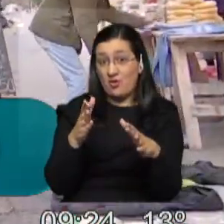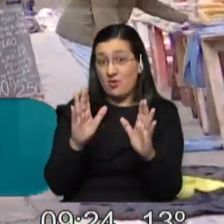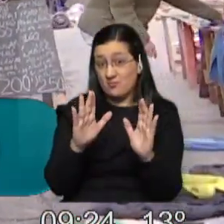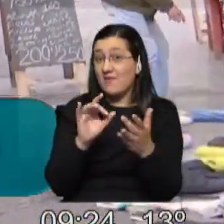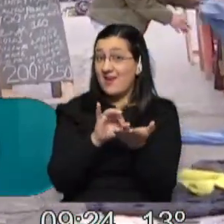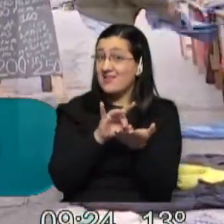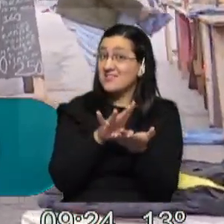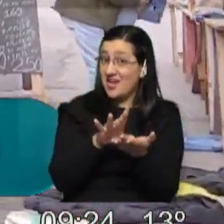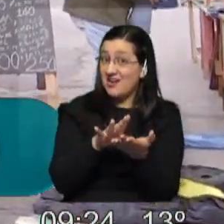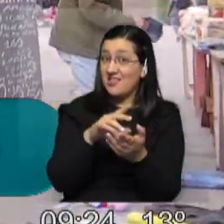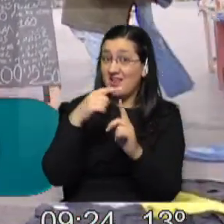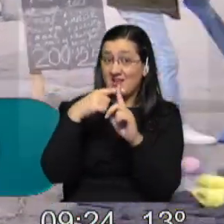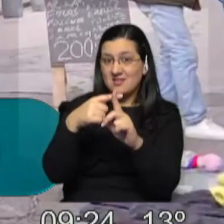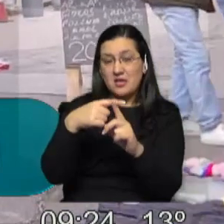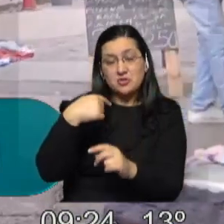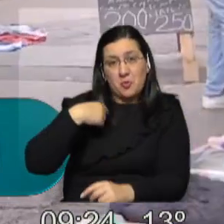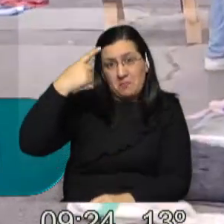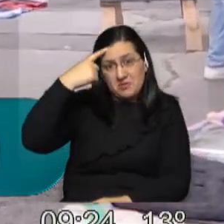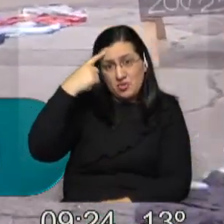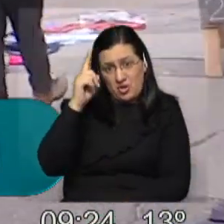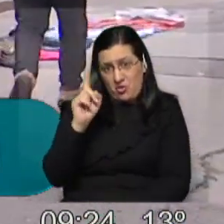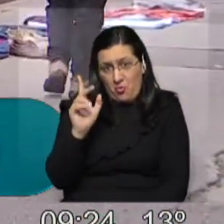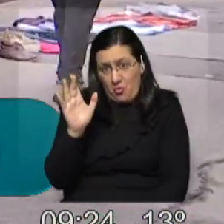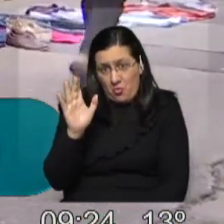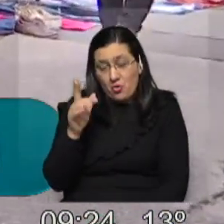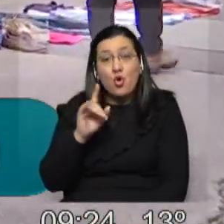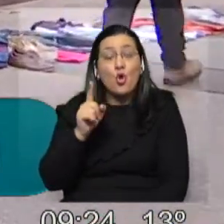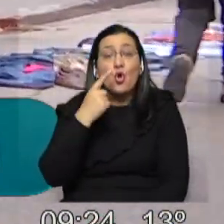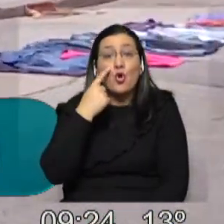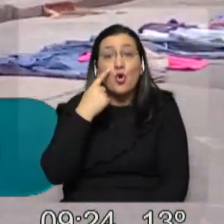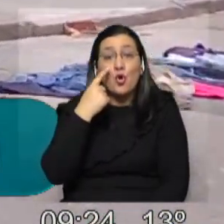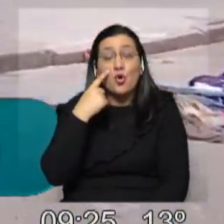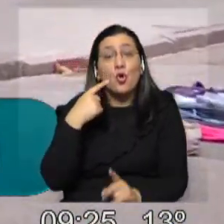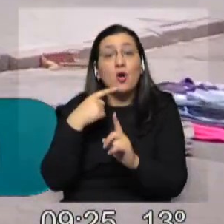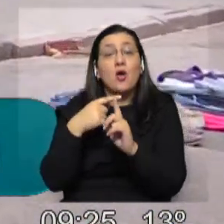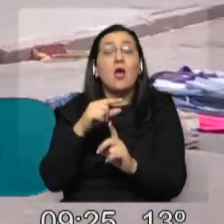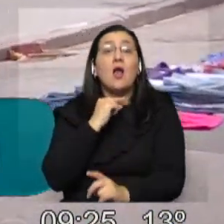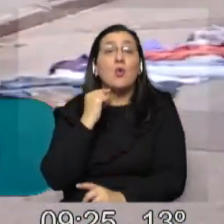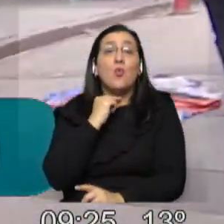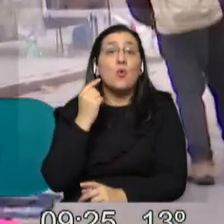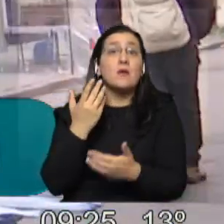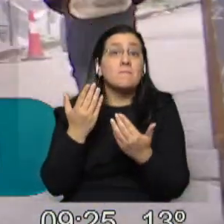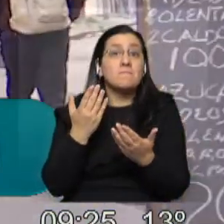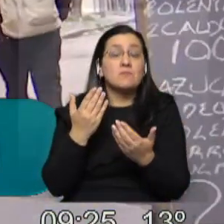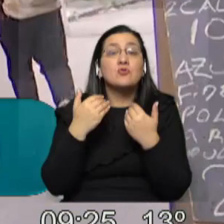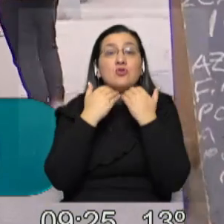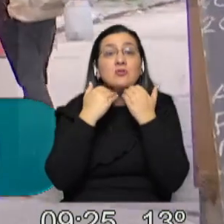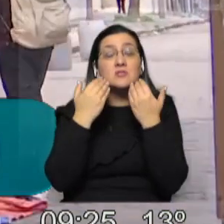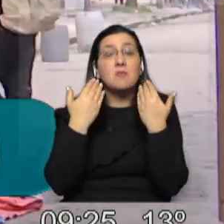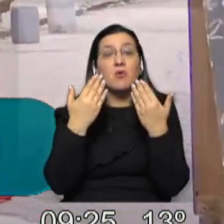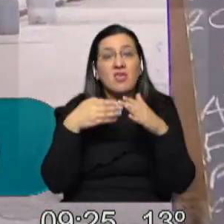van a echar de la iglesia no, en vivo. No, no creo, yo. A ver. No conozco al cura, al no padre, sé si se puede el padre